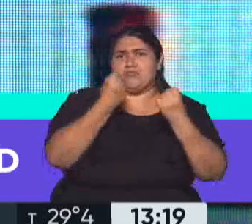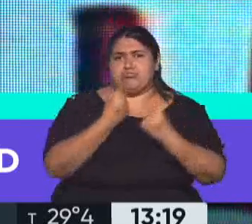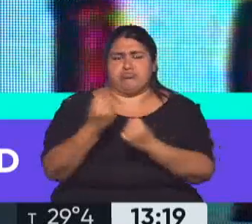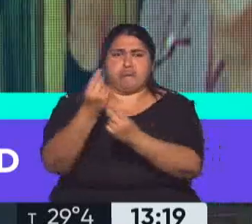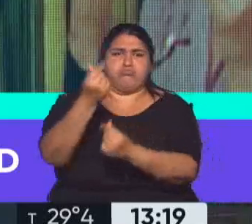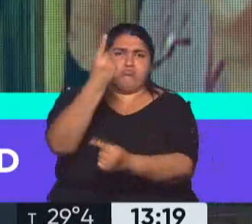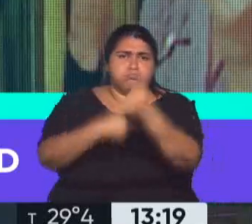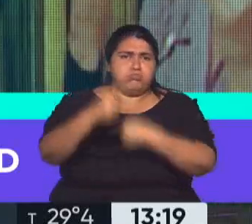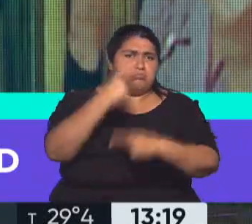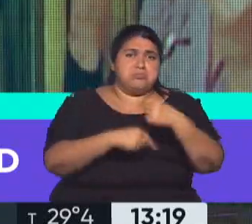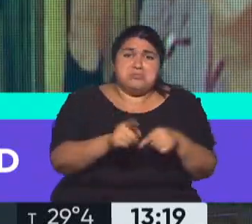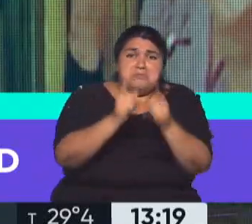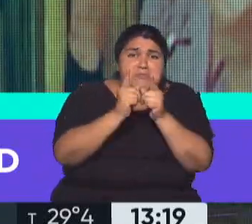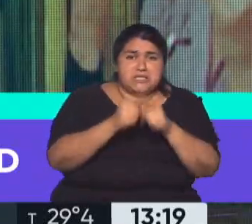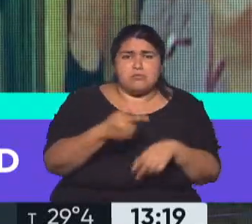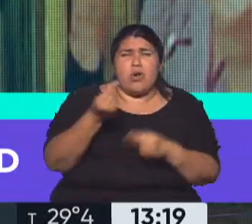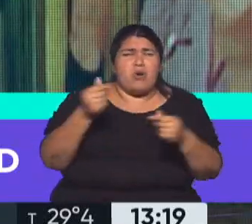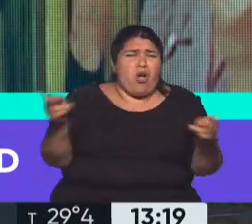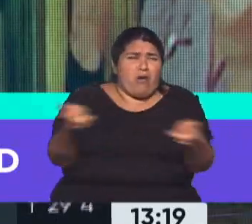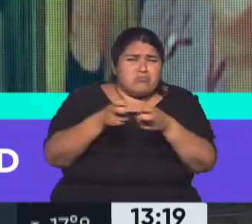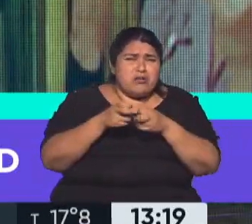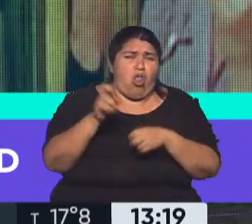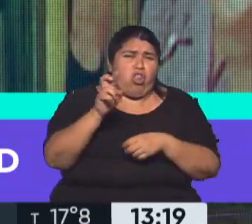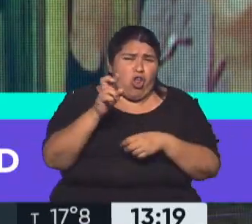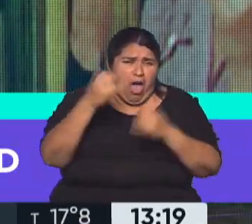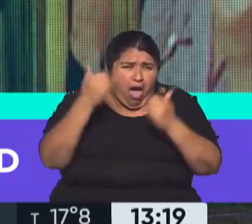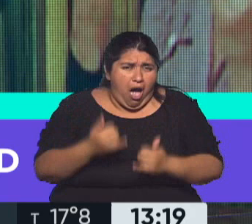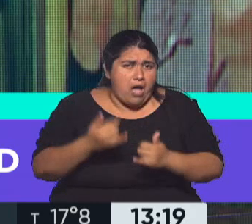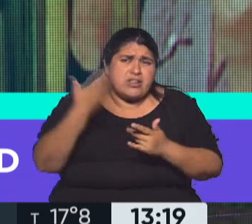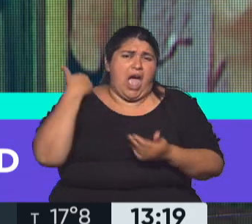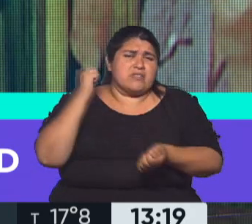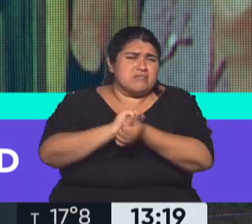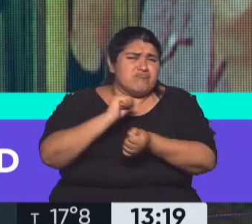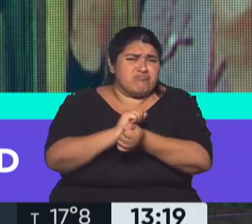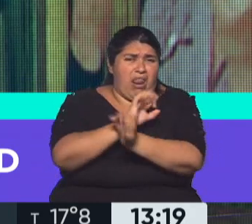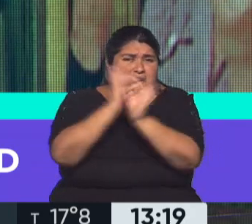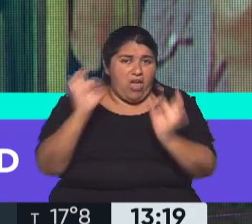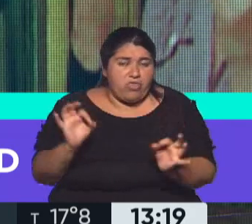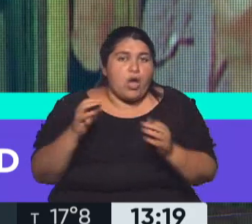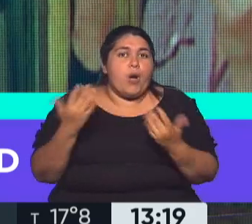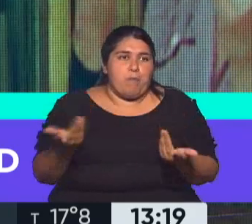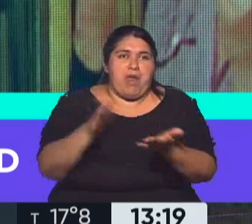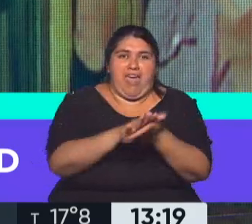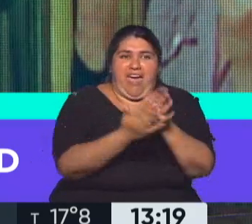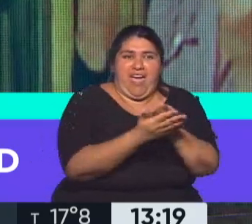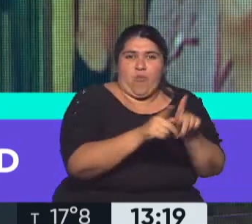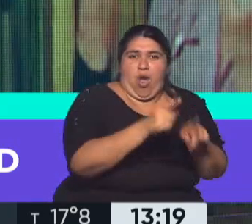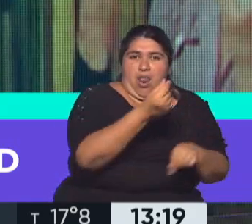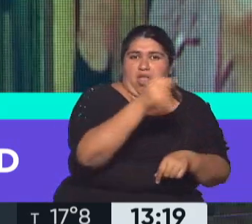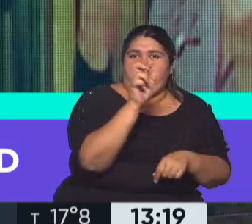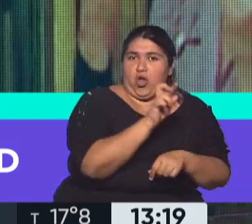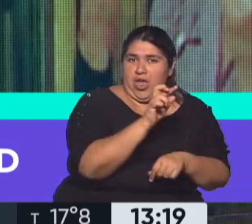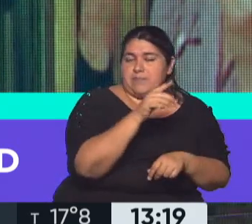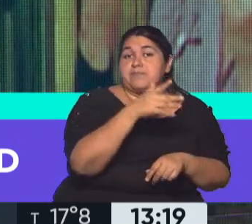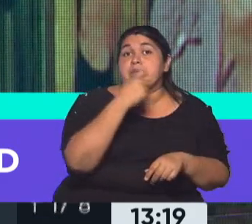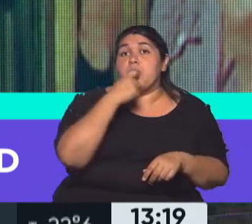mismo. porque la idea era que había tantos dólares y que no se emitían más para que los dólares compensaran a los pesos. ¿Qué es lo que pasaba? Alguien que cobraba